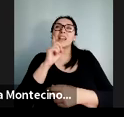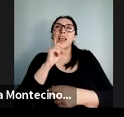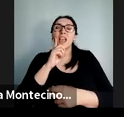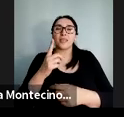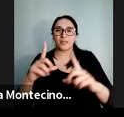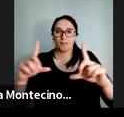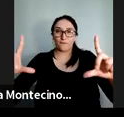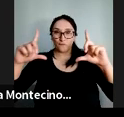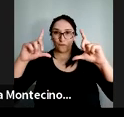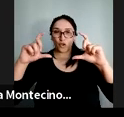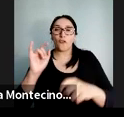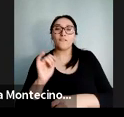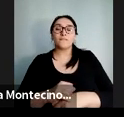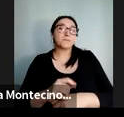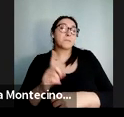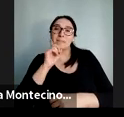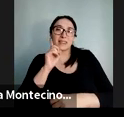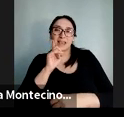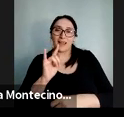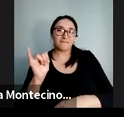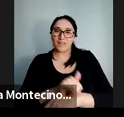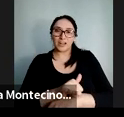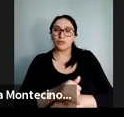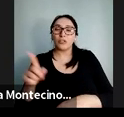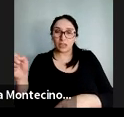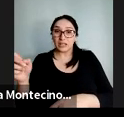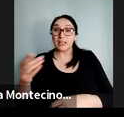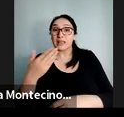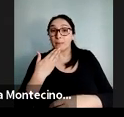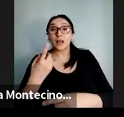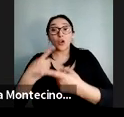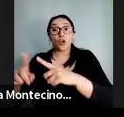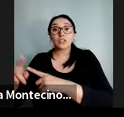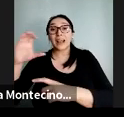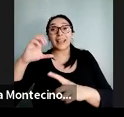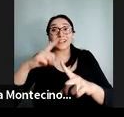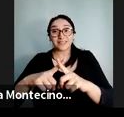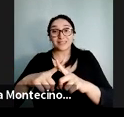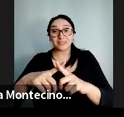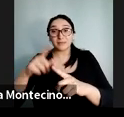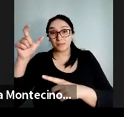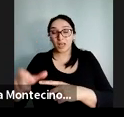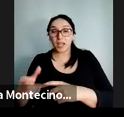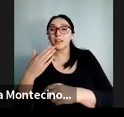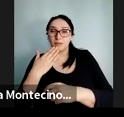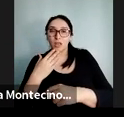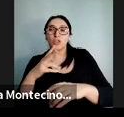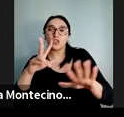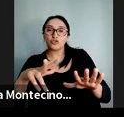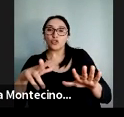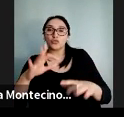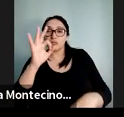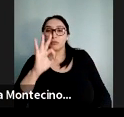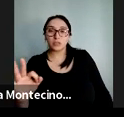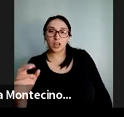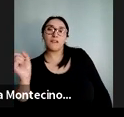un 41,9% de los casos, seguido por ataques de pareja o expareja, en un 18% de los casos,